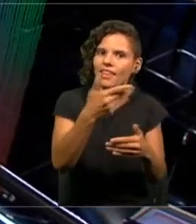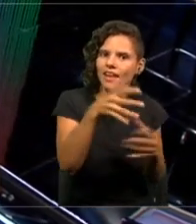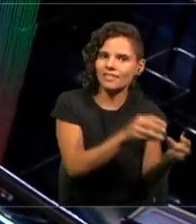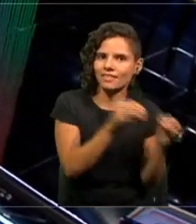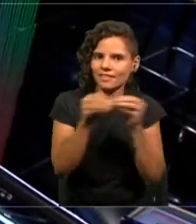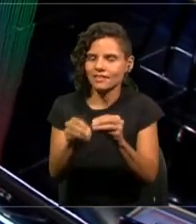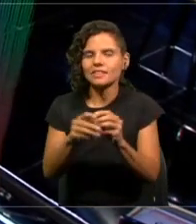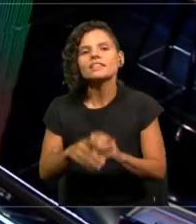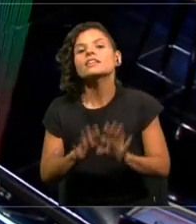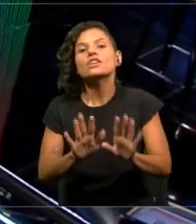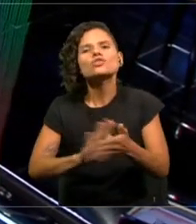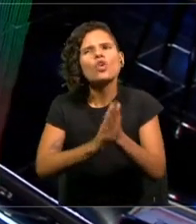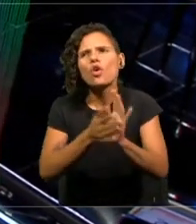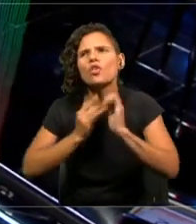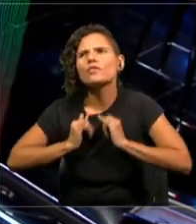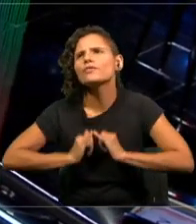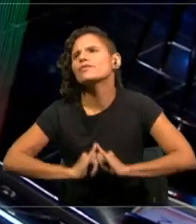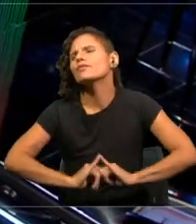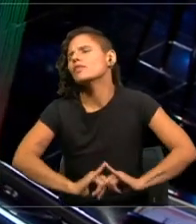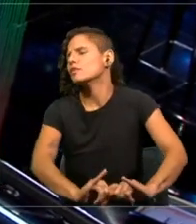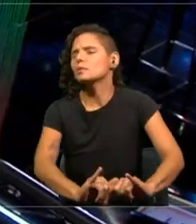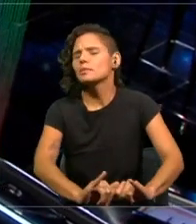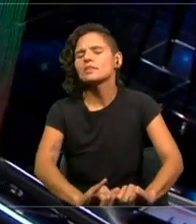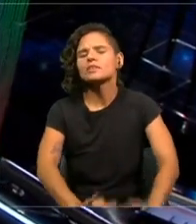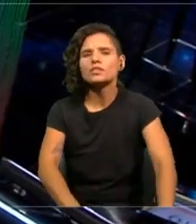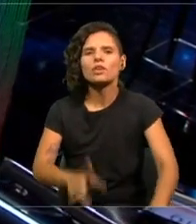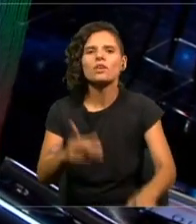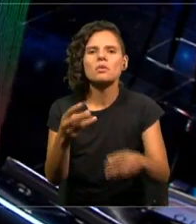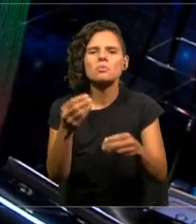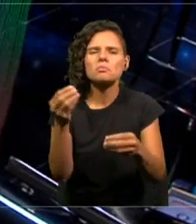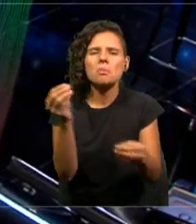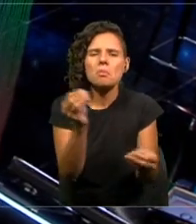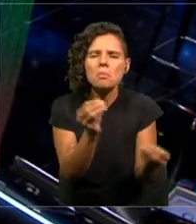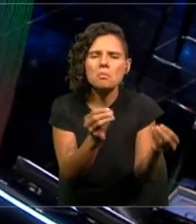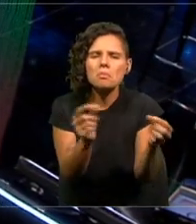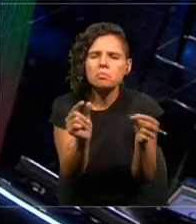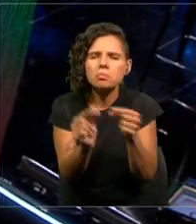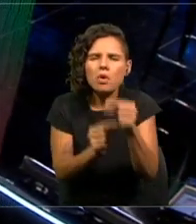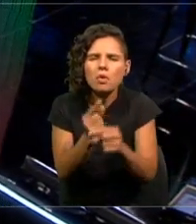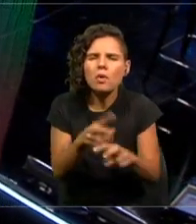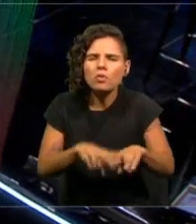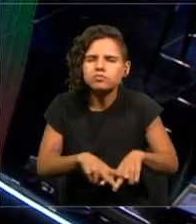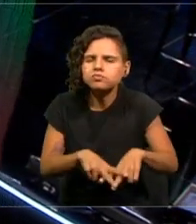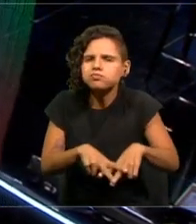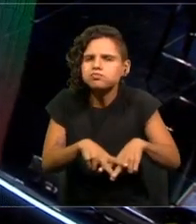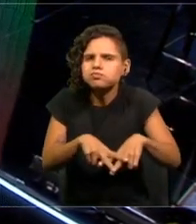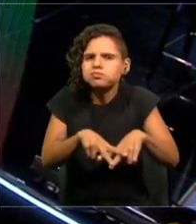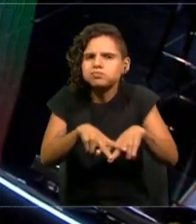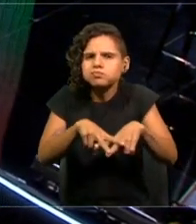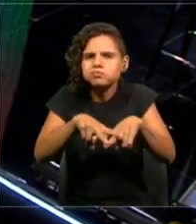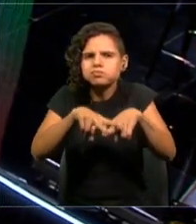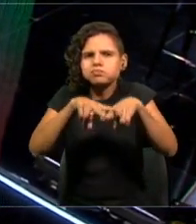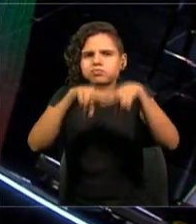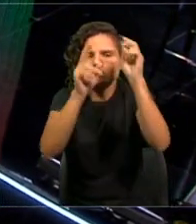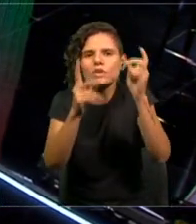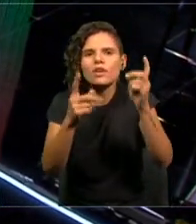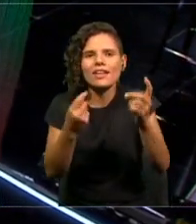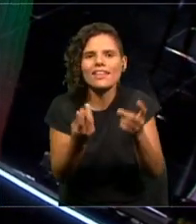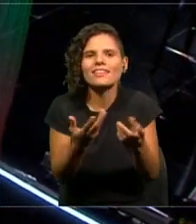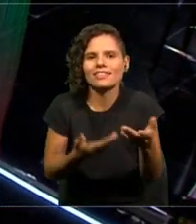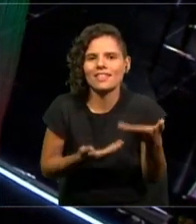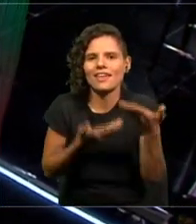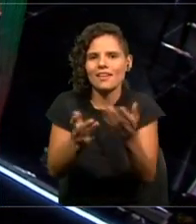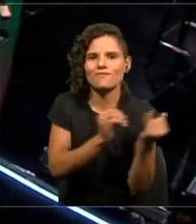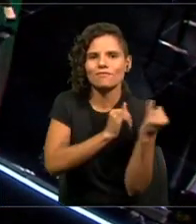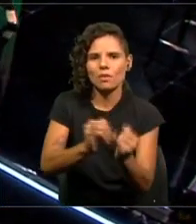esos datos que se van recopilando van alimentando y alimentando el algoritmo